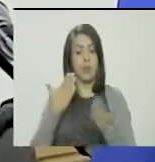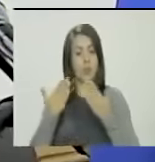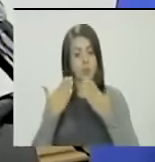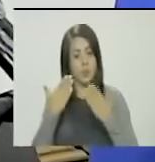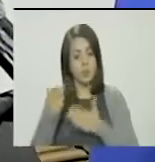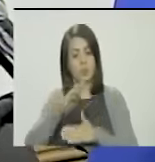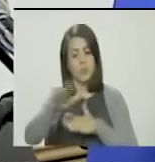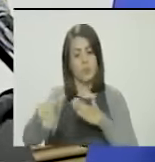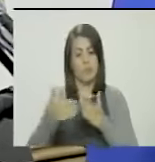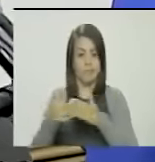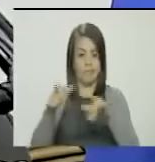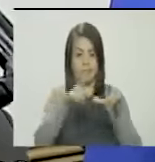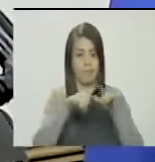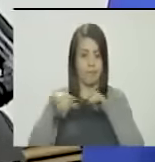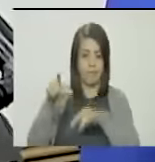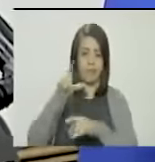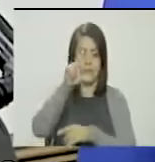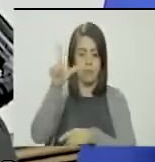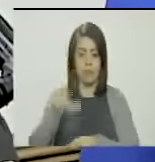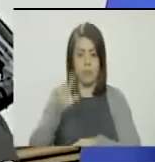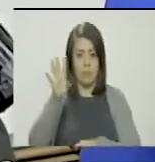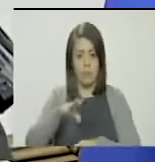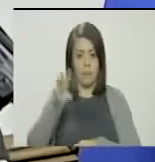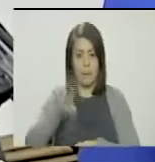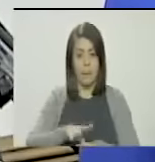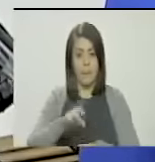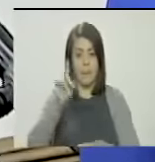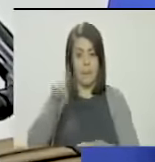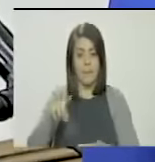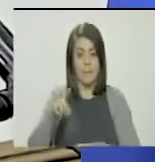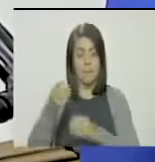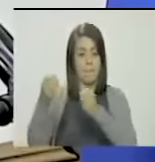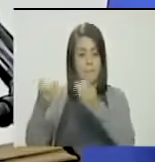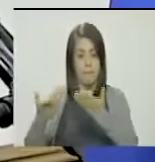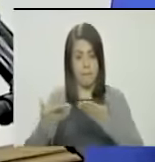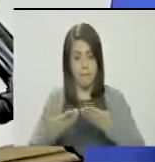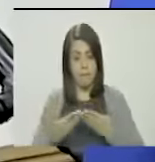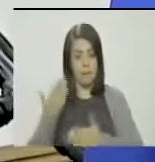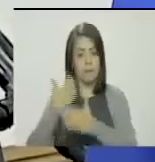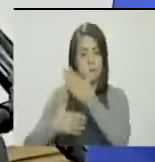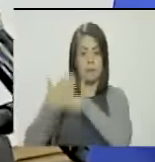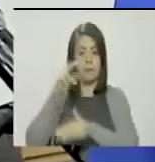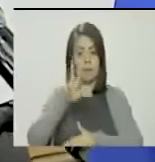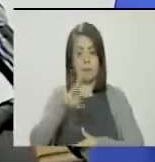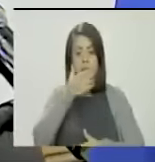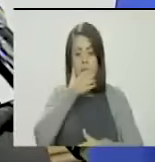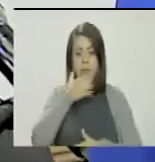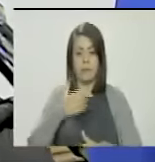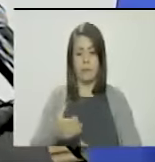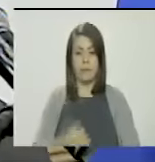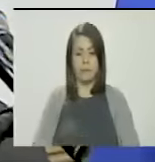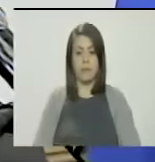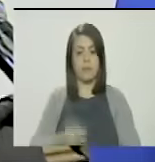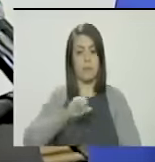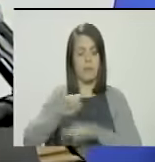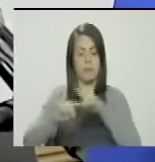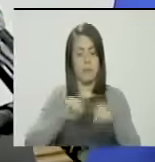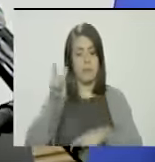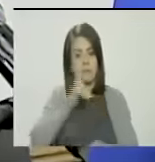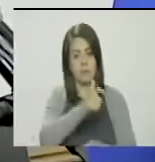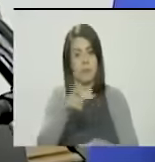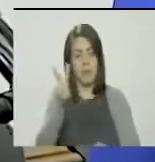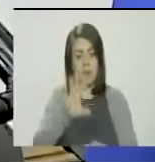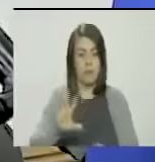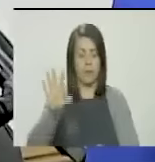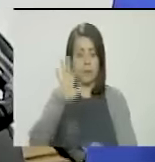disfrutar el territorio de la Guayana Esequiba, que recibimos el pasado 3 de diciembre la orden del pueblo